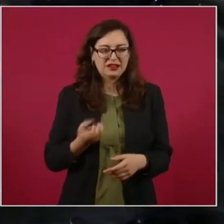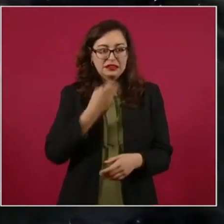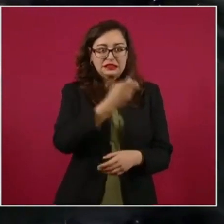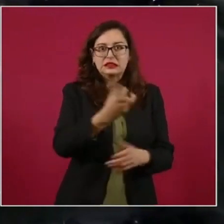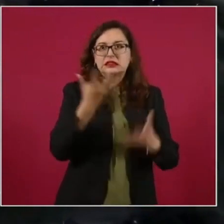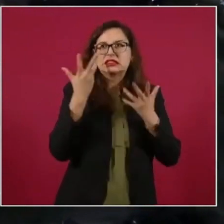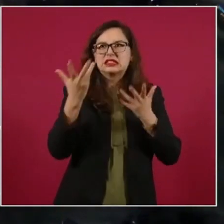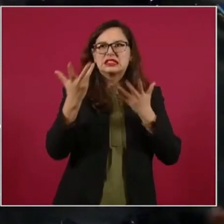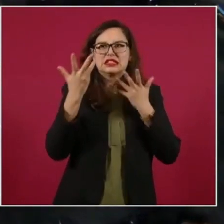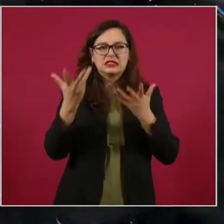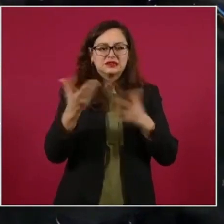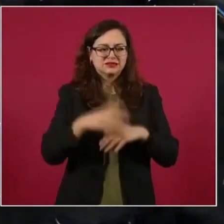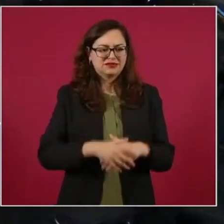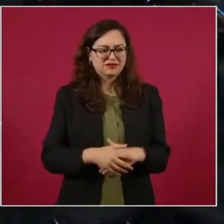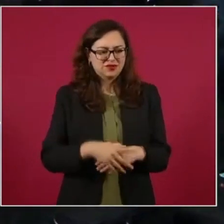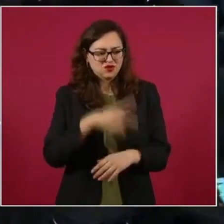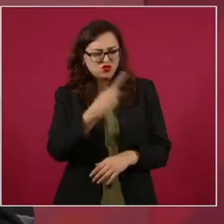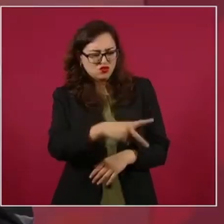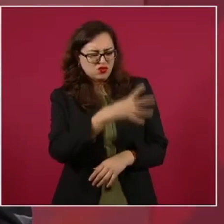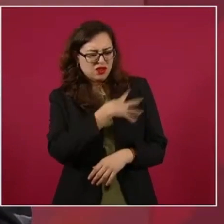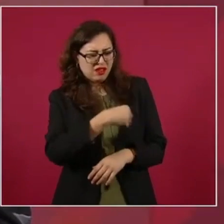El ejemplo para sus hijos,